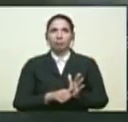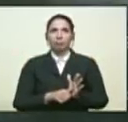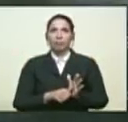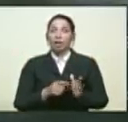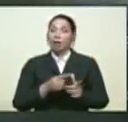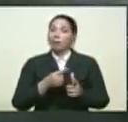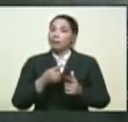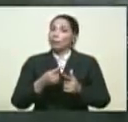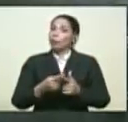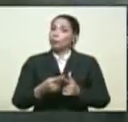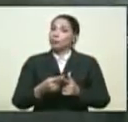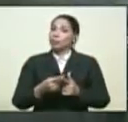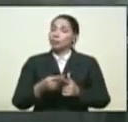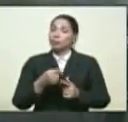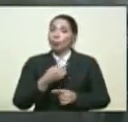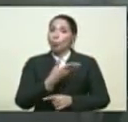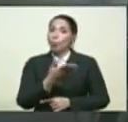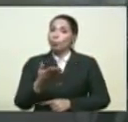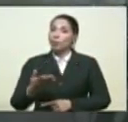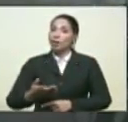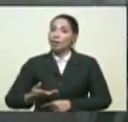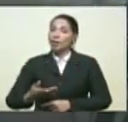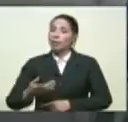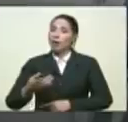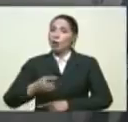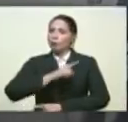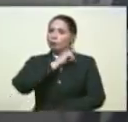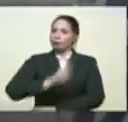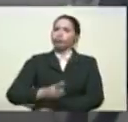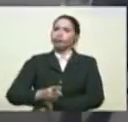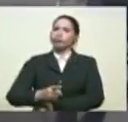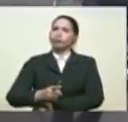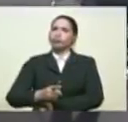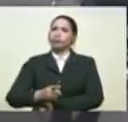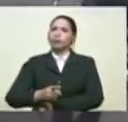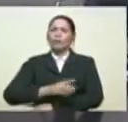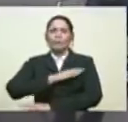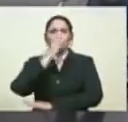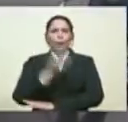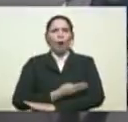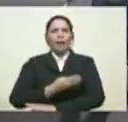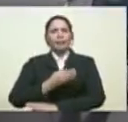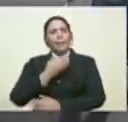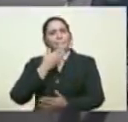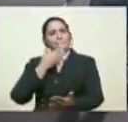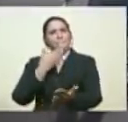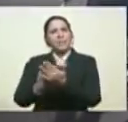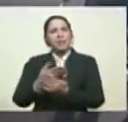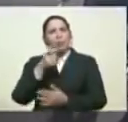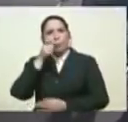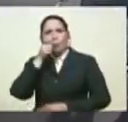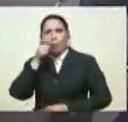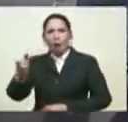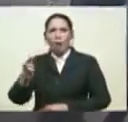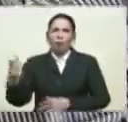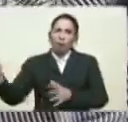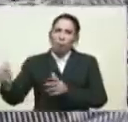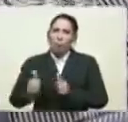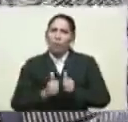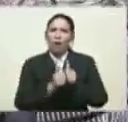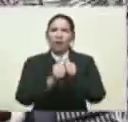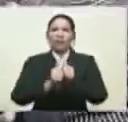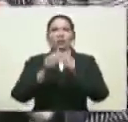entonces me van a obligar a tomar decisiones radicales de fondo y pido al pueblo me acompañe en una nueva